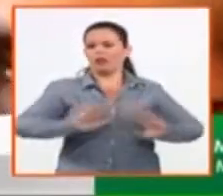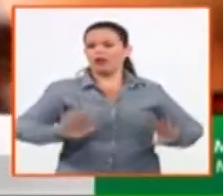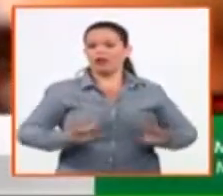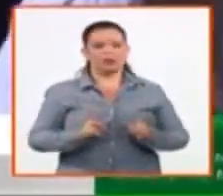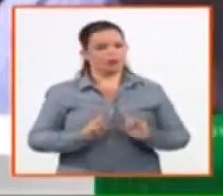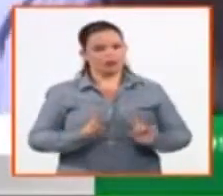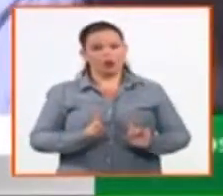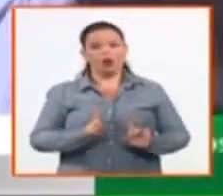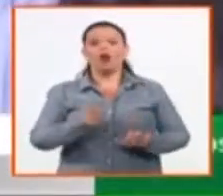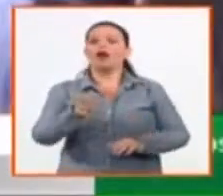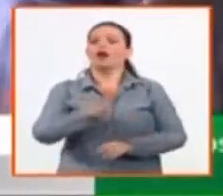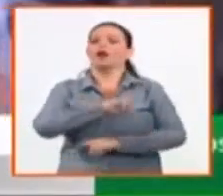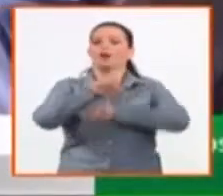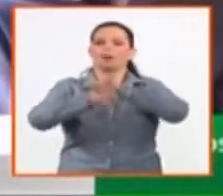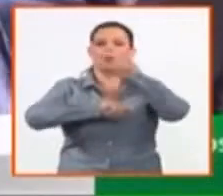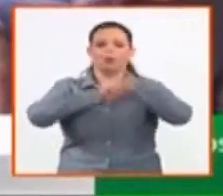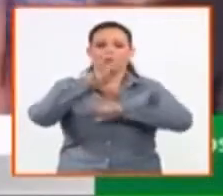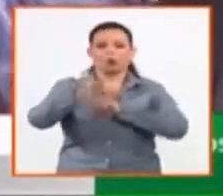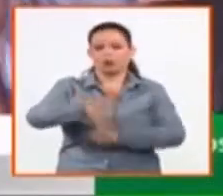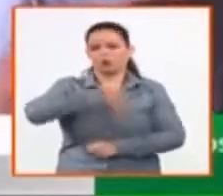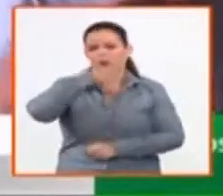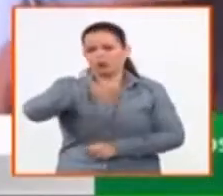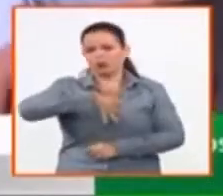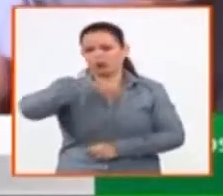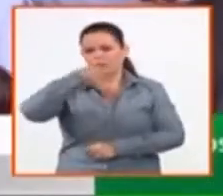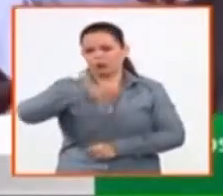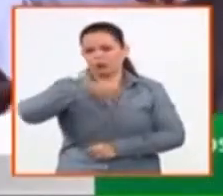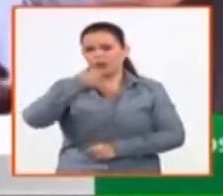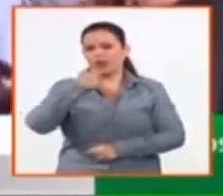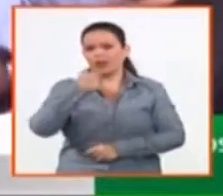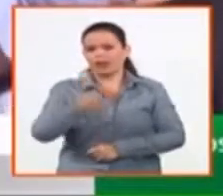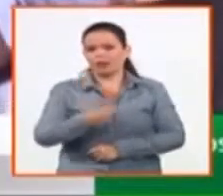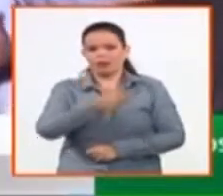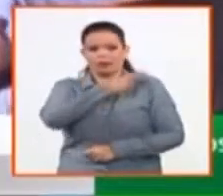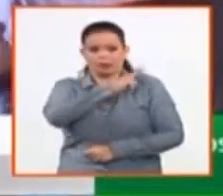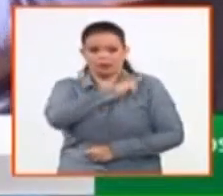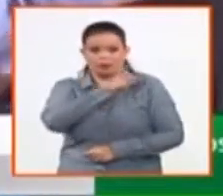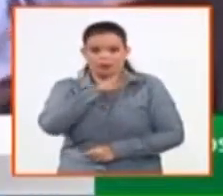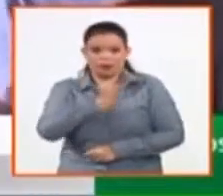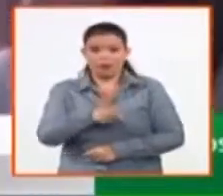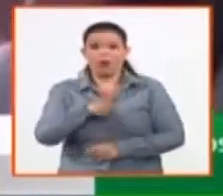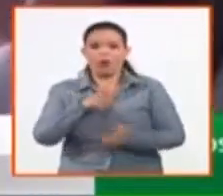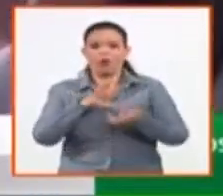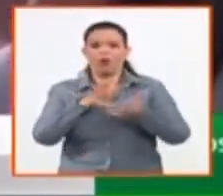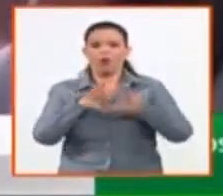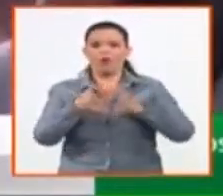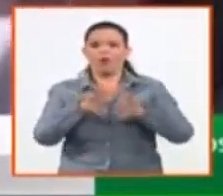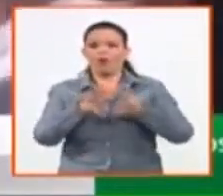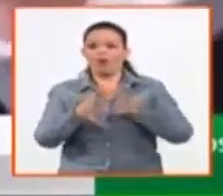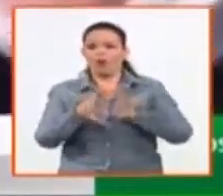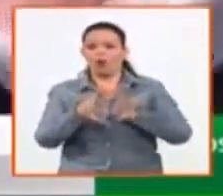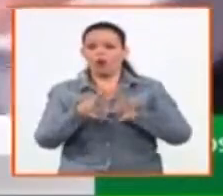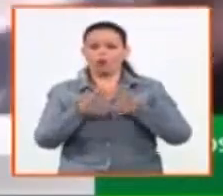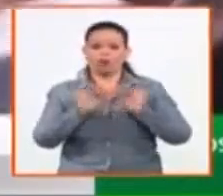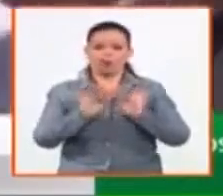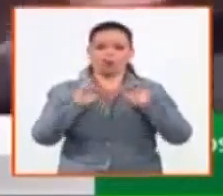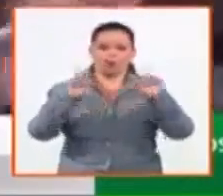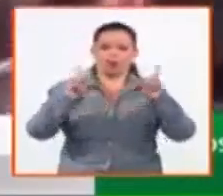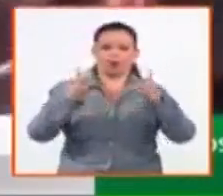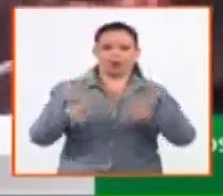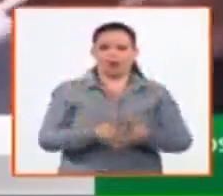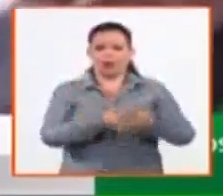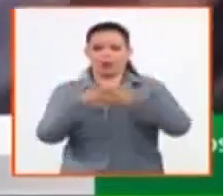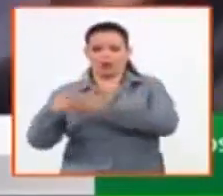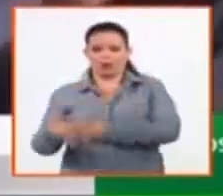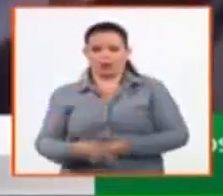declaró que el exdiputado Juan Guaidó no fue más que un títere de Estados Unidos que llevó a cabo un fracasado intento de derrocamiento.